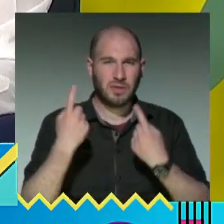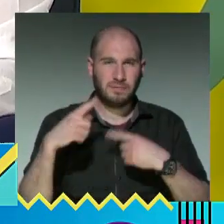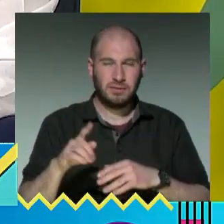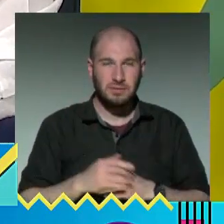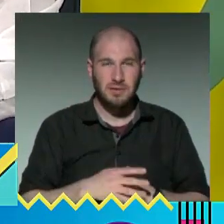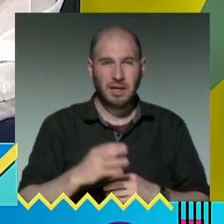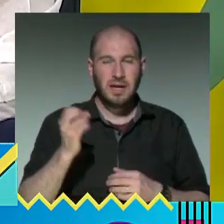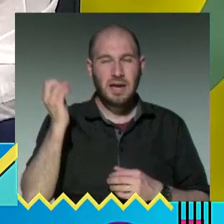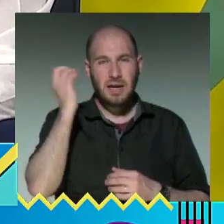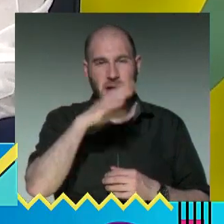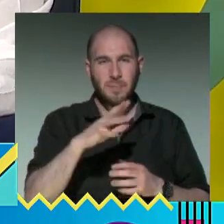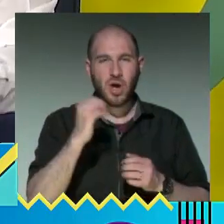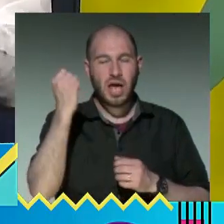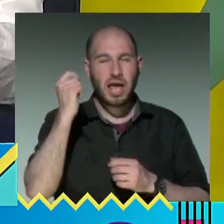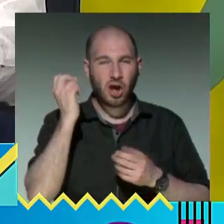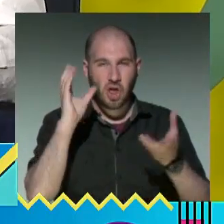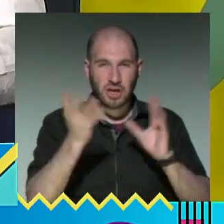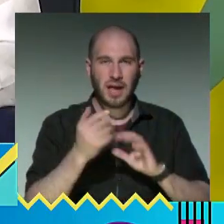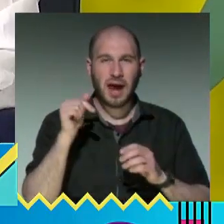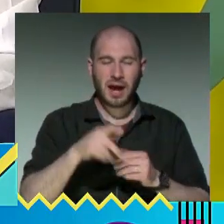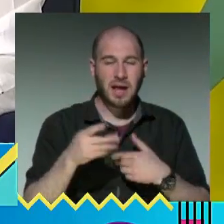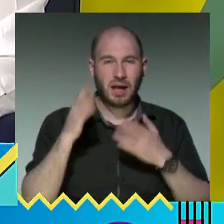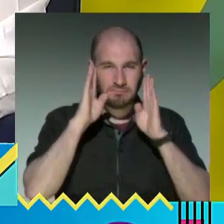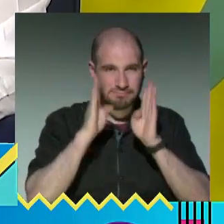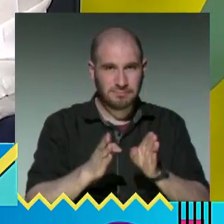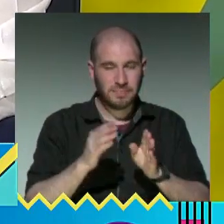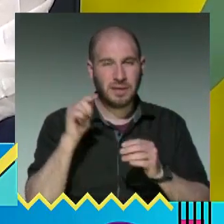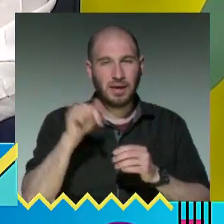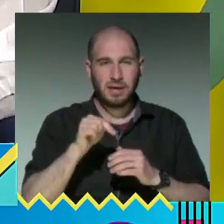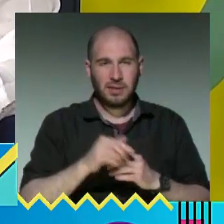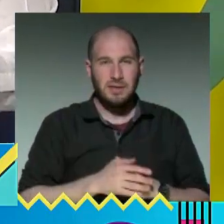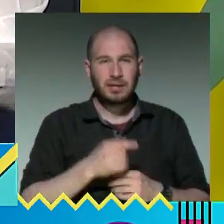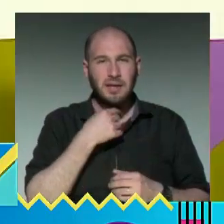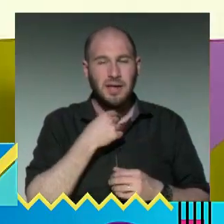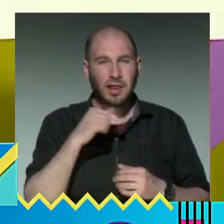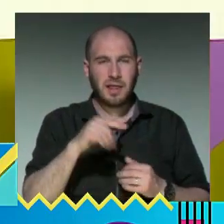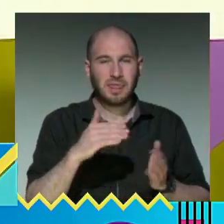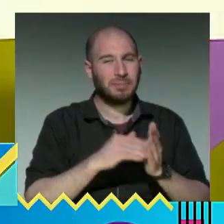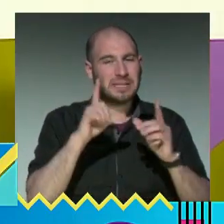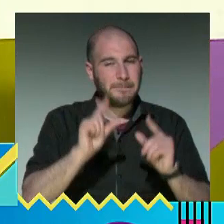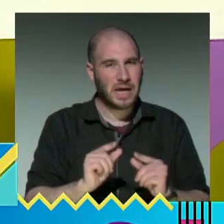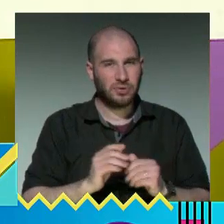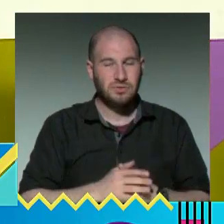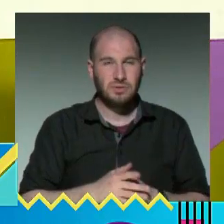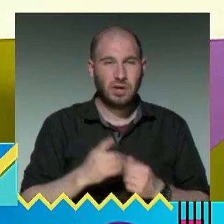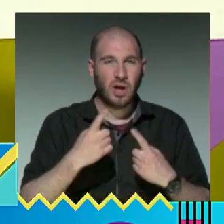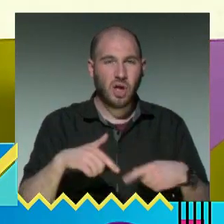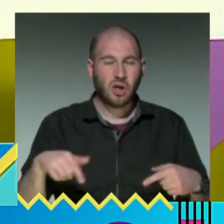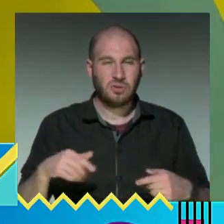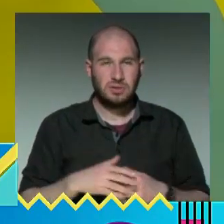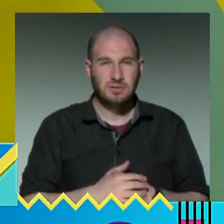la agroecología, que es un enfoque que justamente pretende ser menos dependiente de insumos